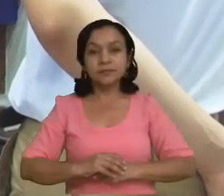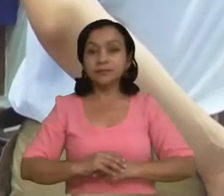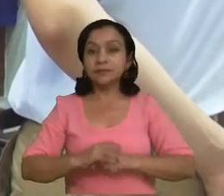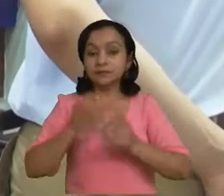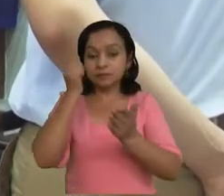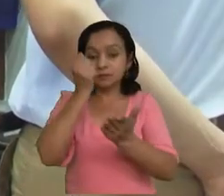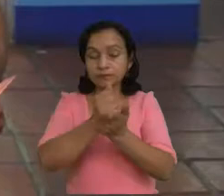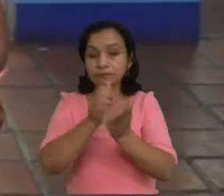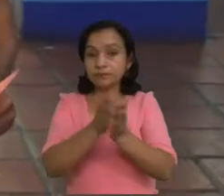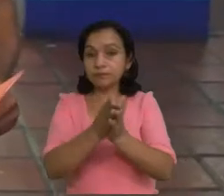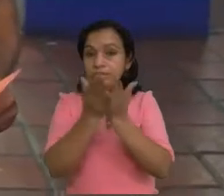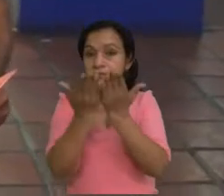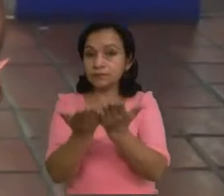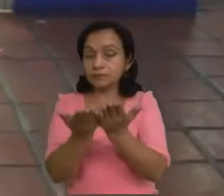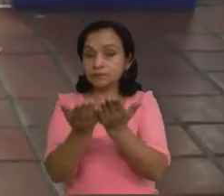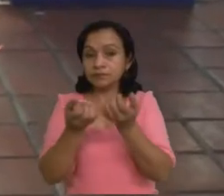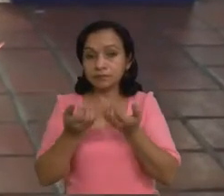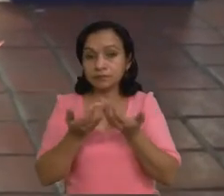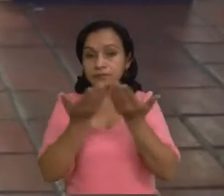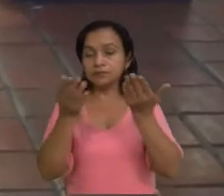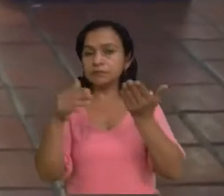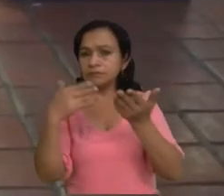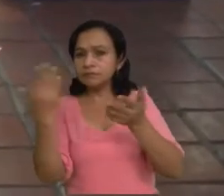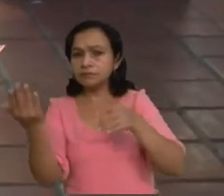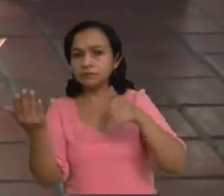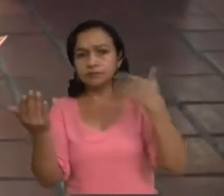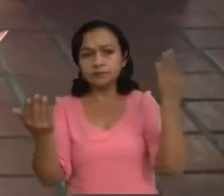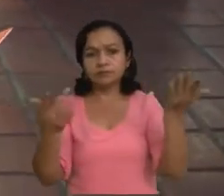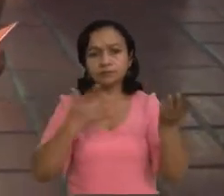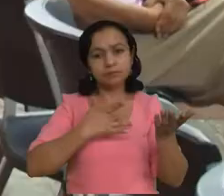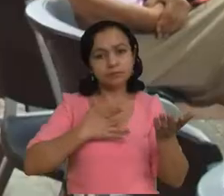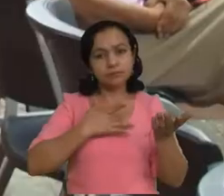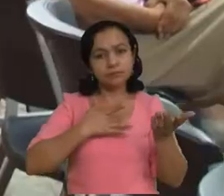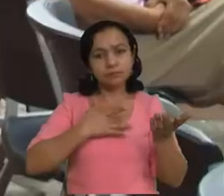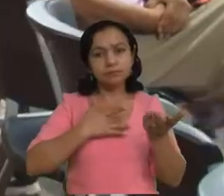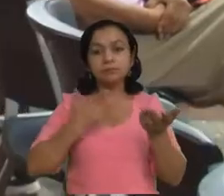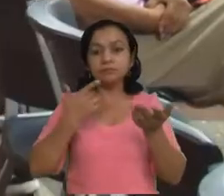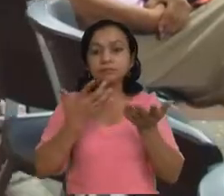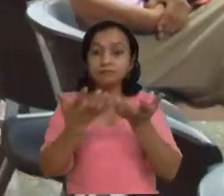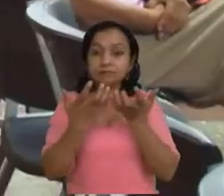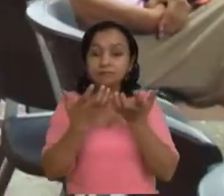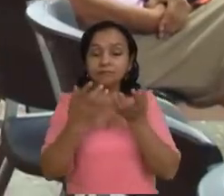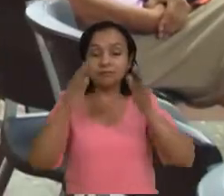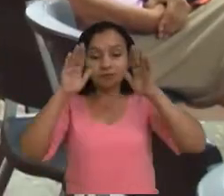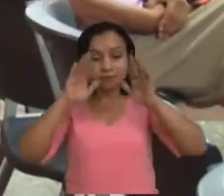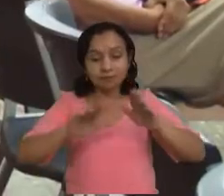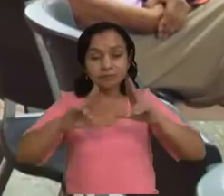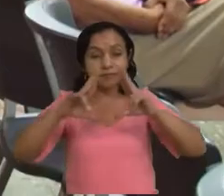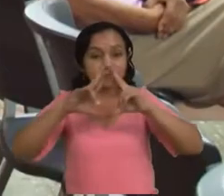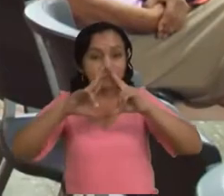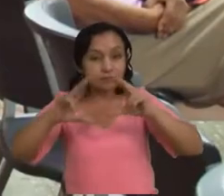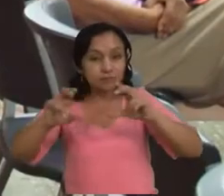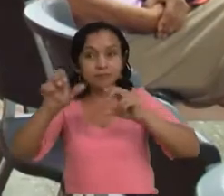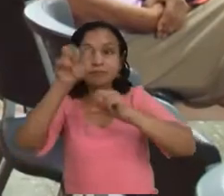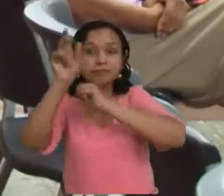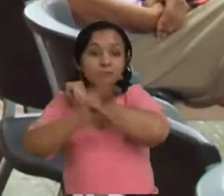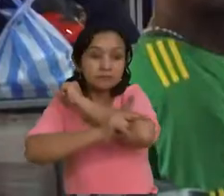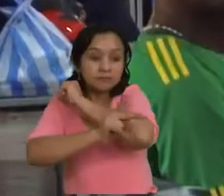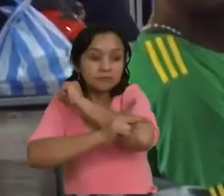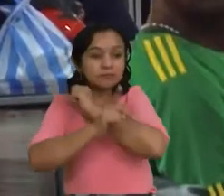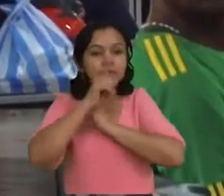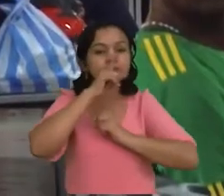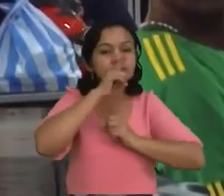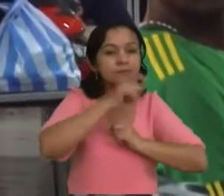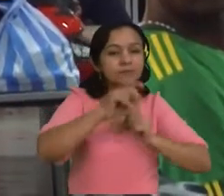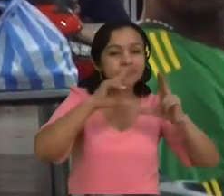Migración y Extranjería da a conocer cuáles son los requisitos para tramitar la residencia permanente a ciudadanos de otras nacionalidades. Entre